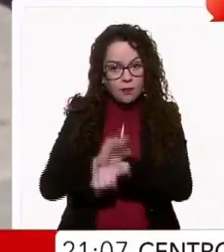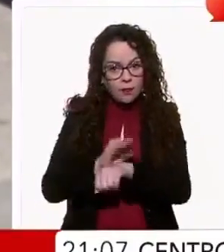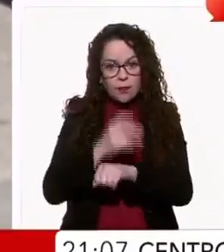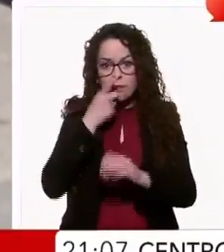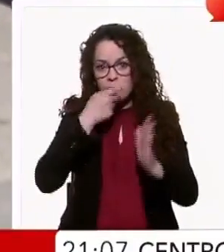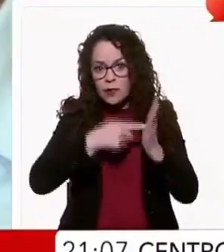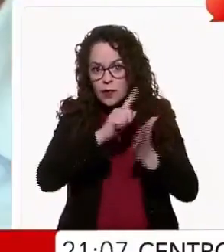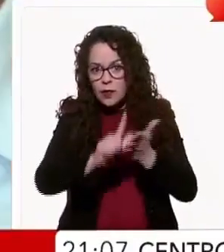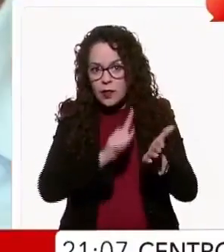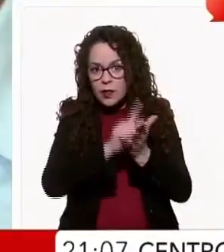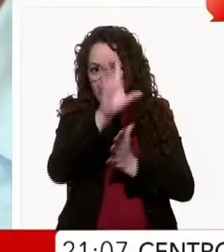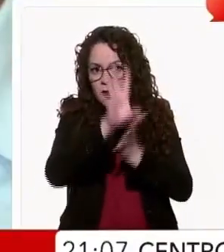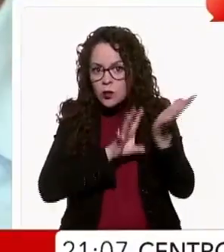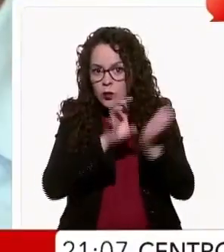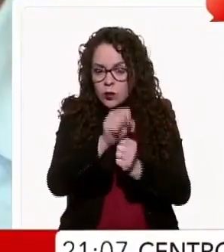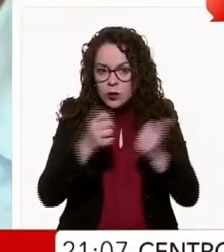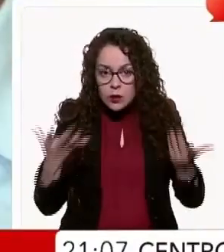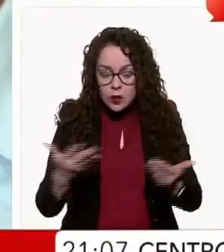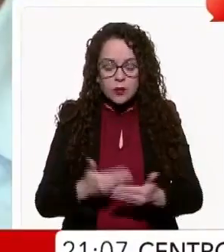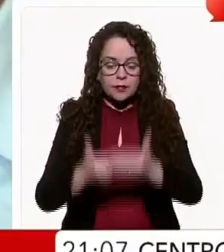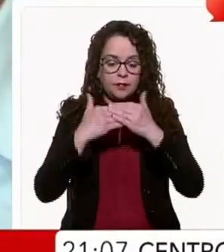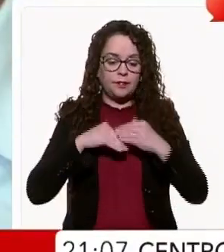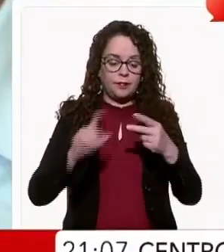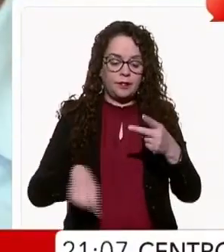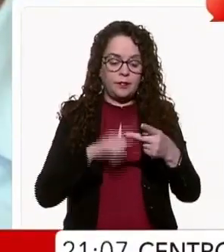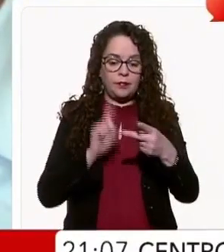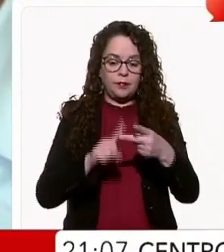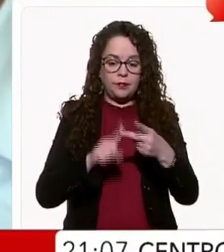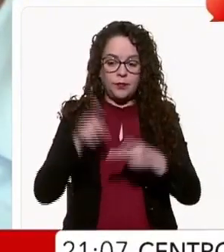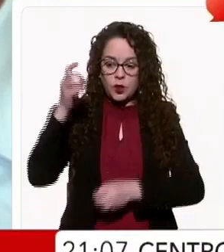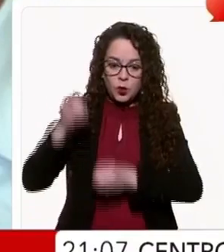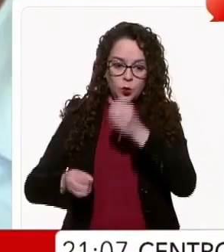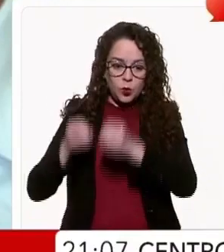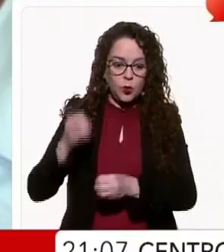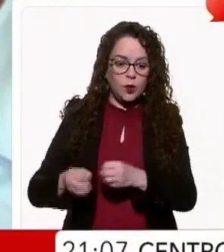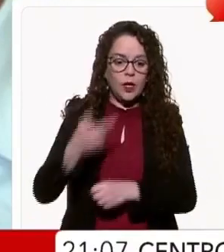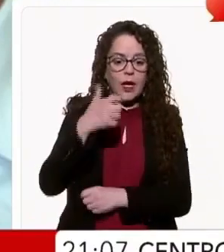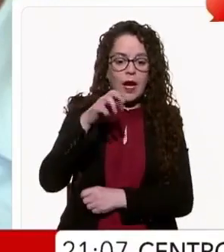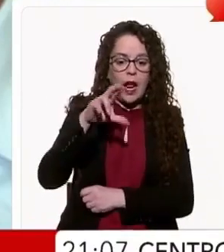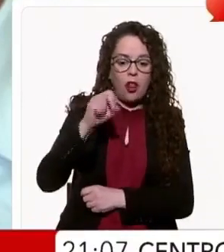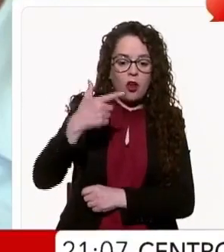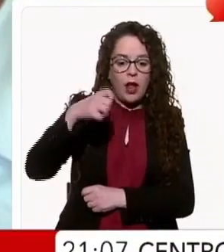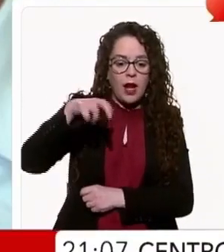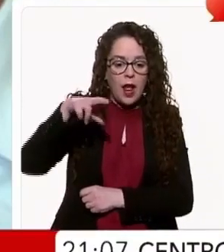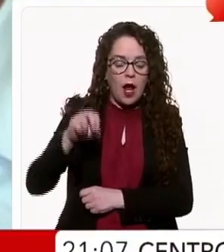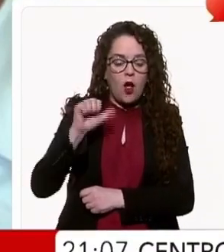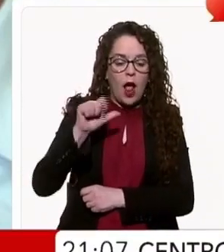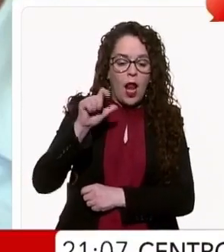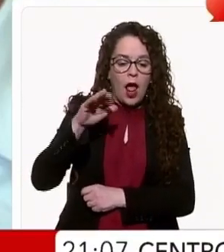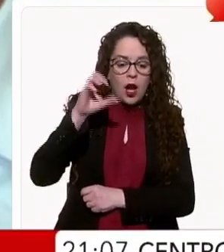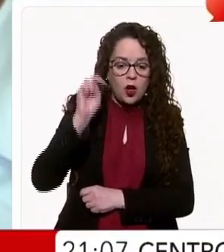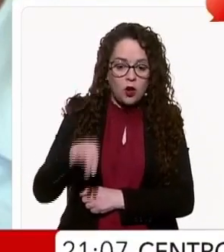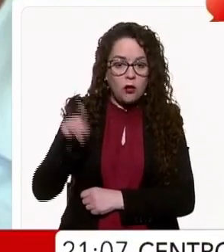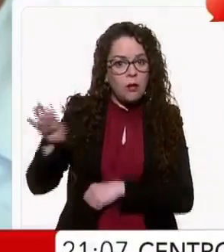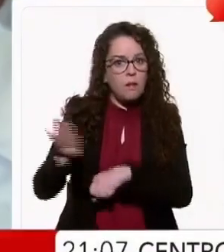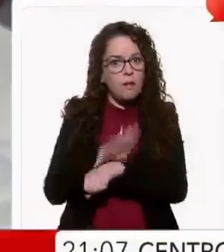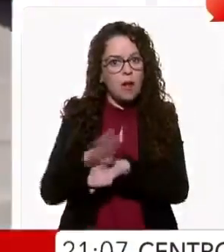constitucional. 2. El juez Gerardo Genaro Alarcón López benefició injustamente a Lozoya,